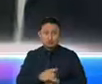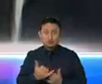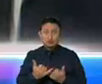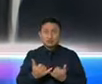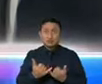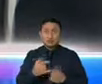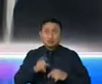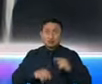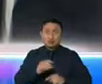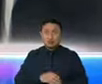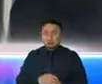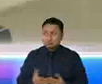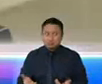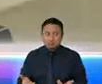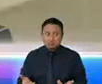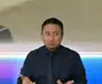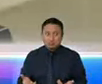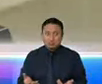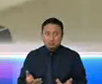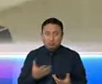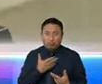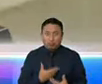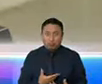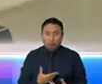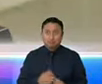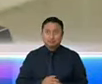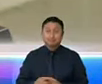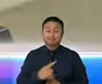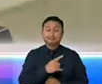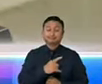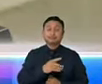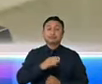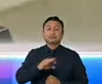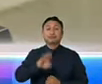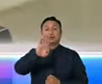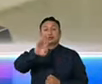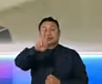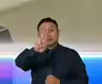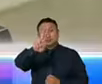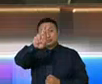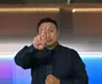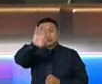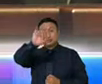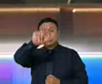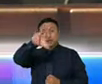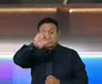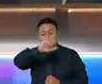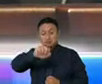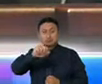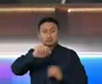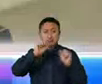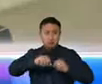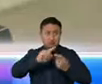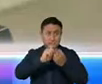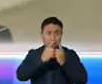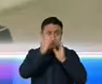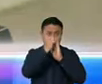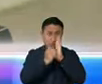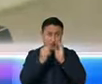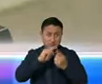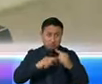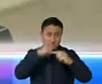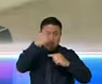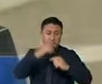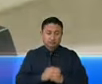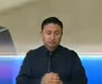desencajados recibían la noticia. Fue el opositor Fernando Burbano quien propuso cambiar el orden del día para abordar este tema. Para que la